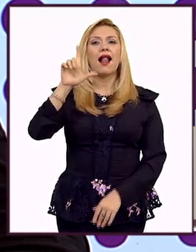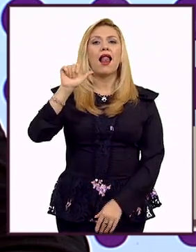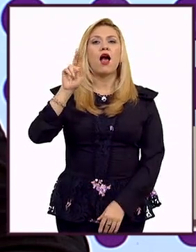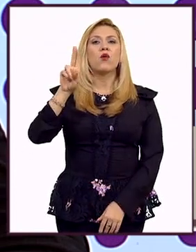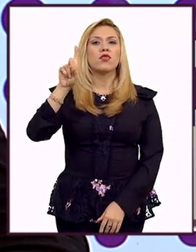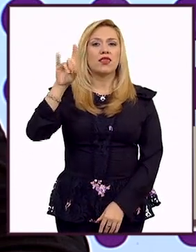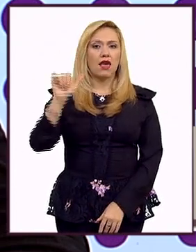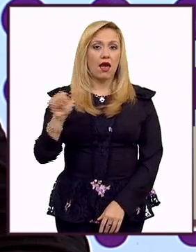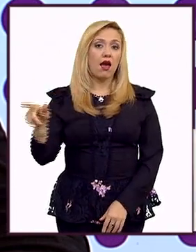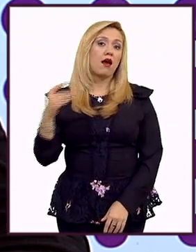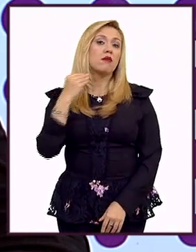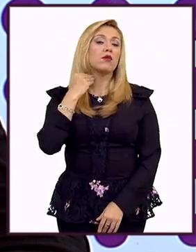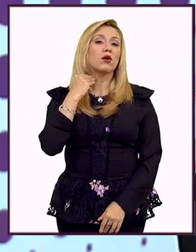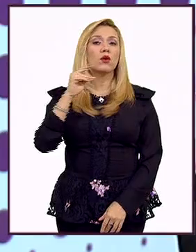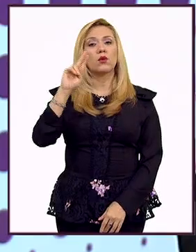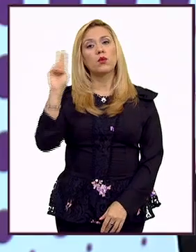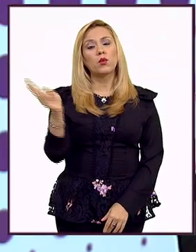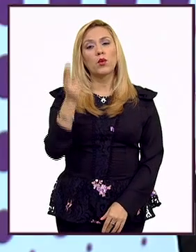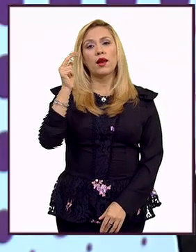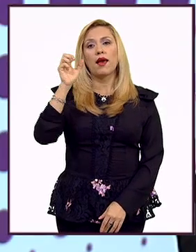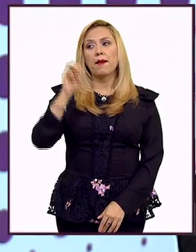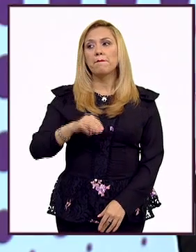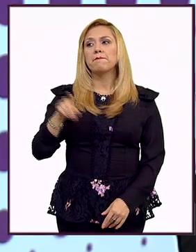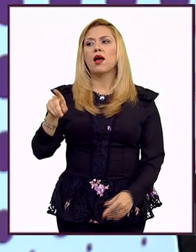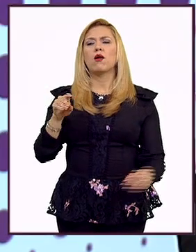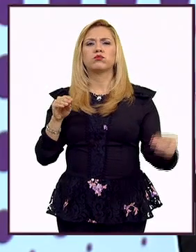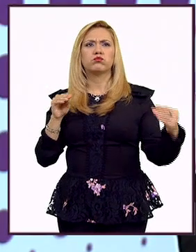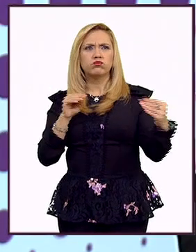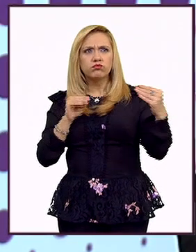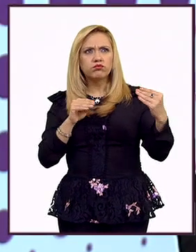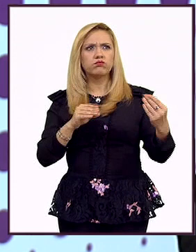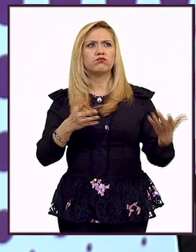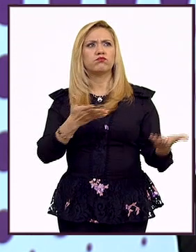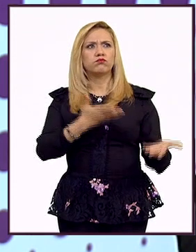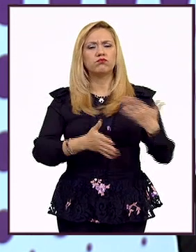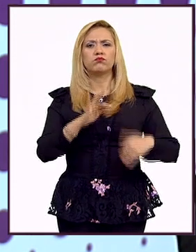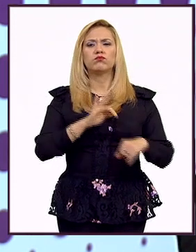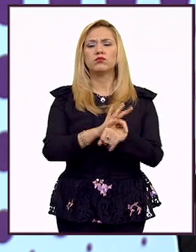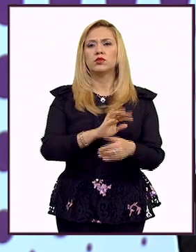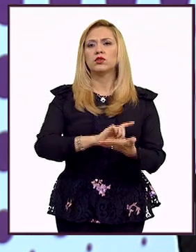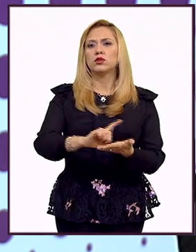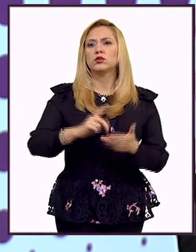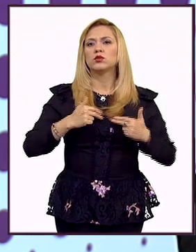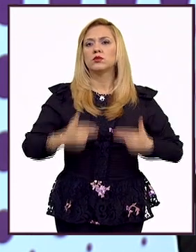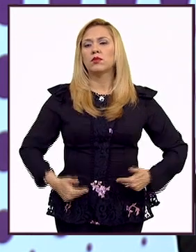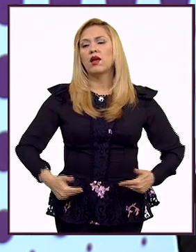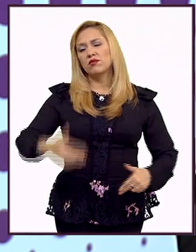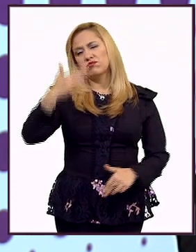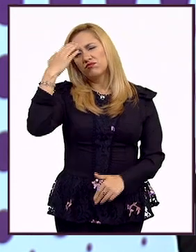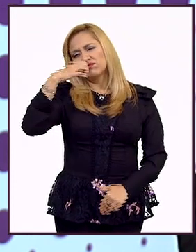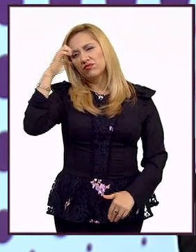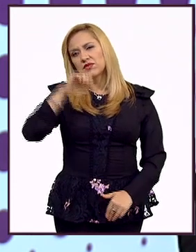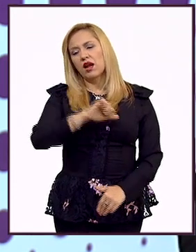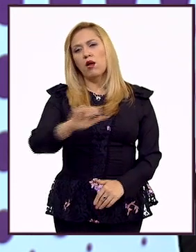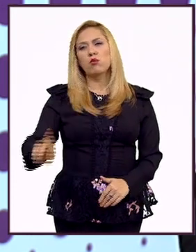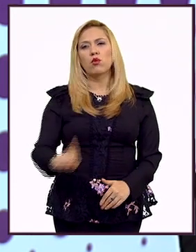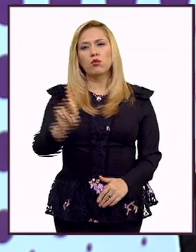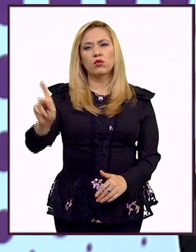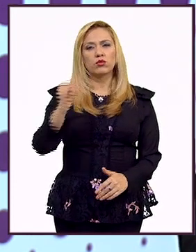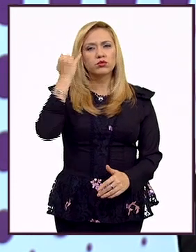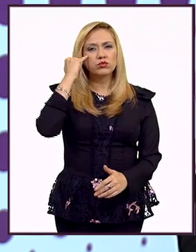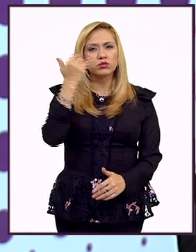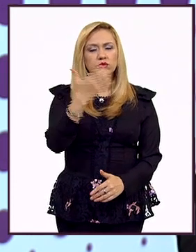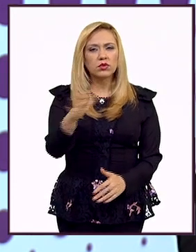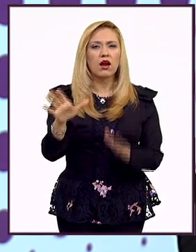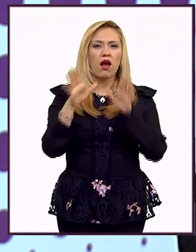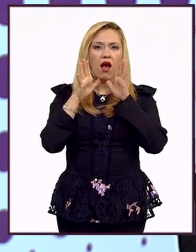por la Universidad Nacional Autónoma de México, litigante, consultora y defensora en derechos humanos, especializada en derechos de los pueblos indígenas, derecho